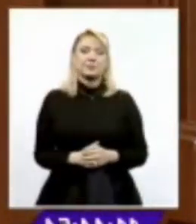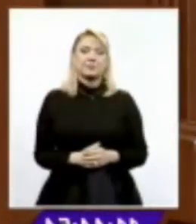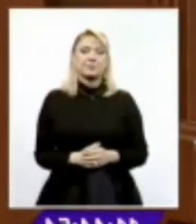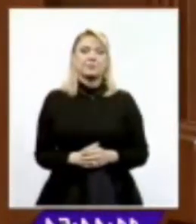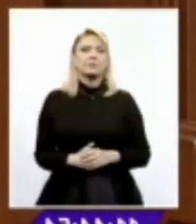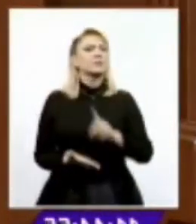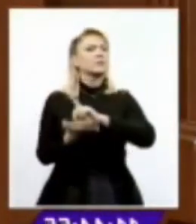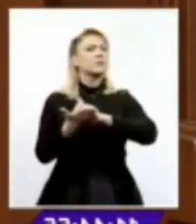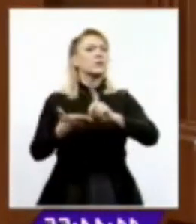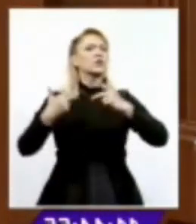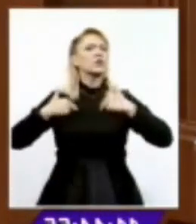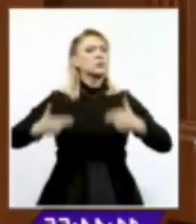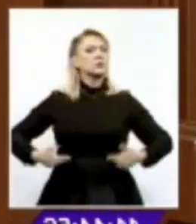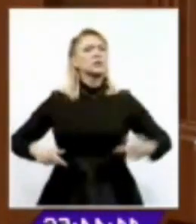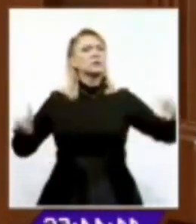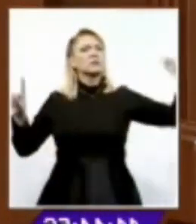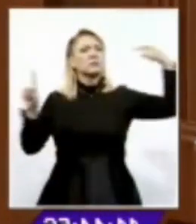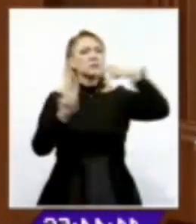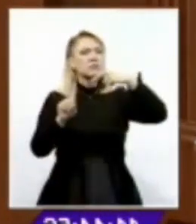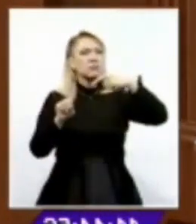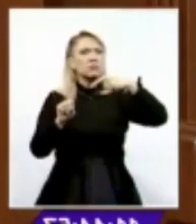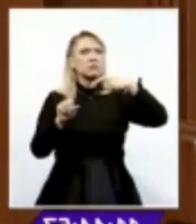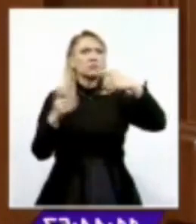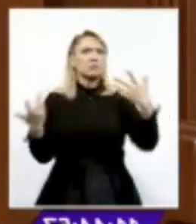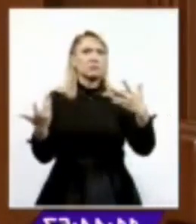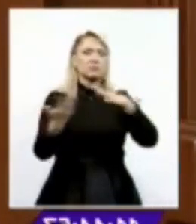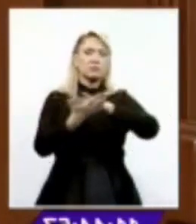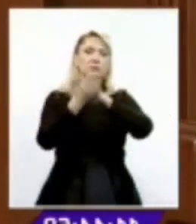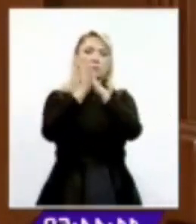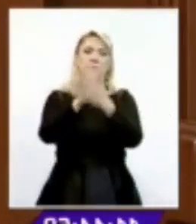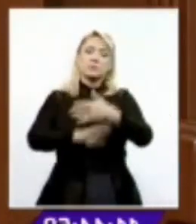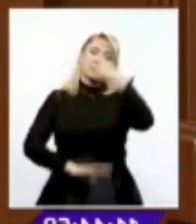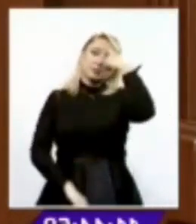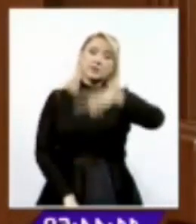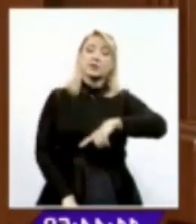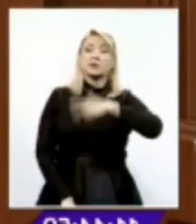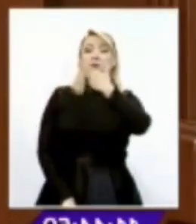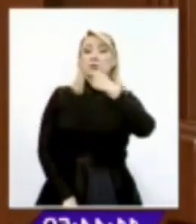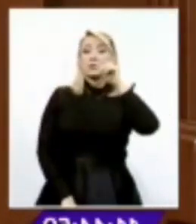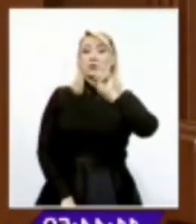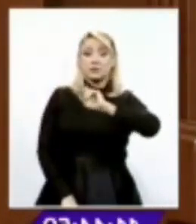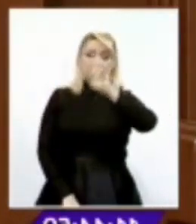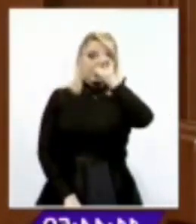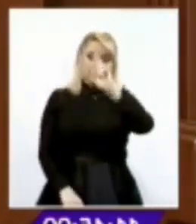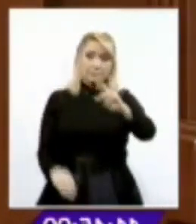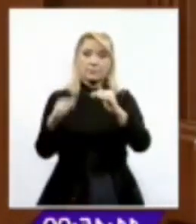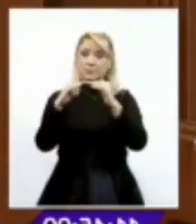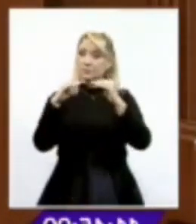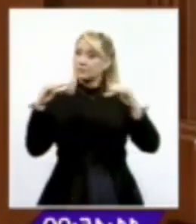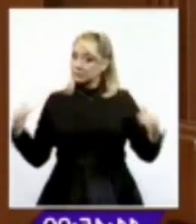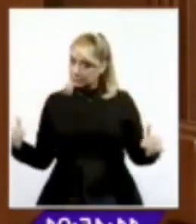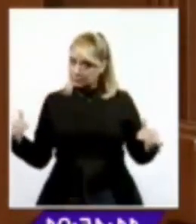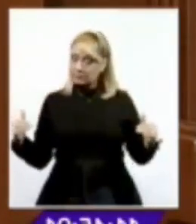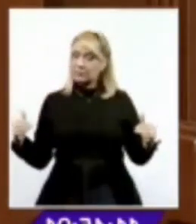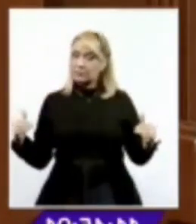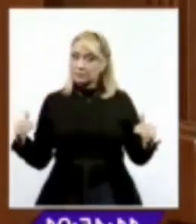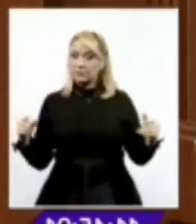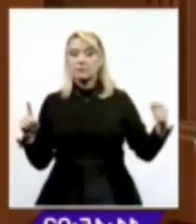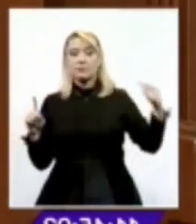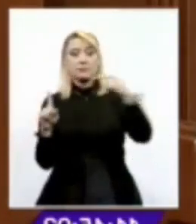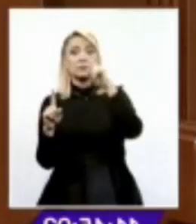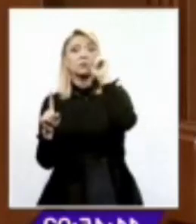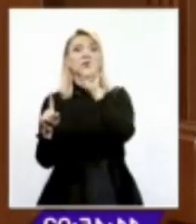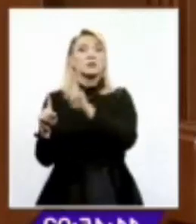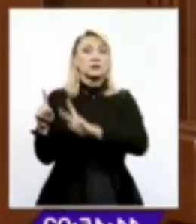los derechos humanos, consolidación de la perspectiva de género. En las líneas generales de trabajo